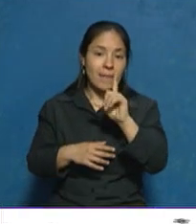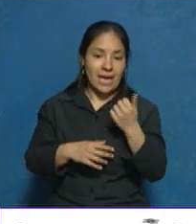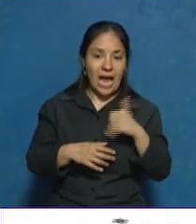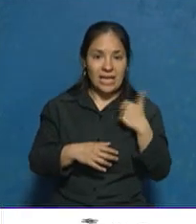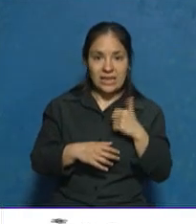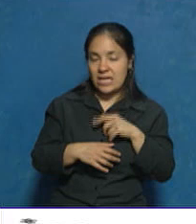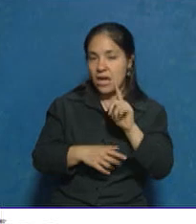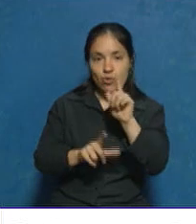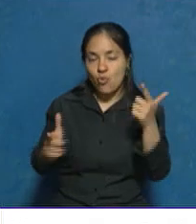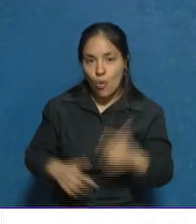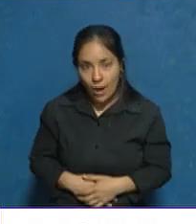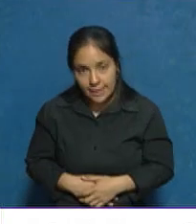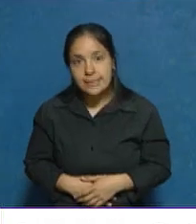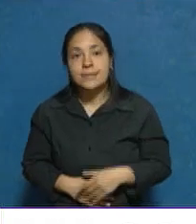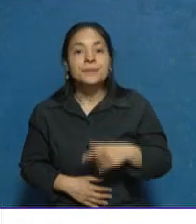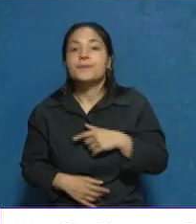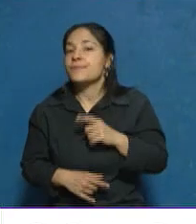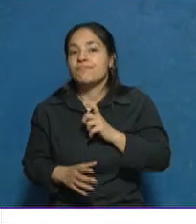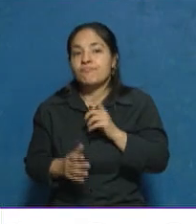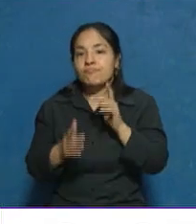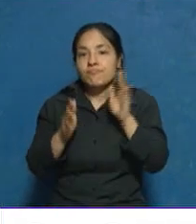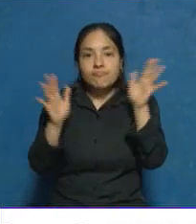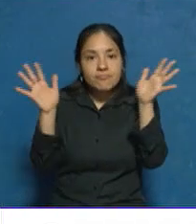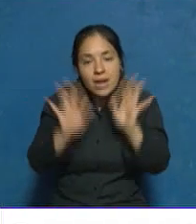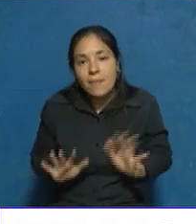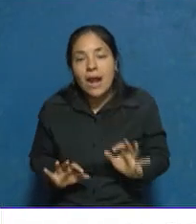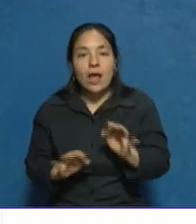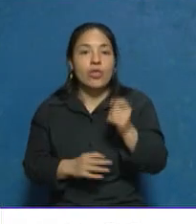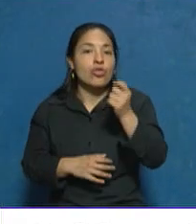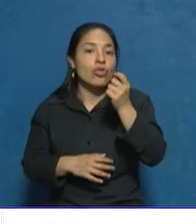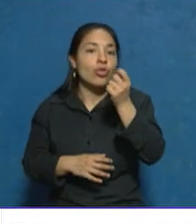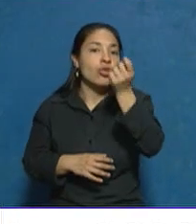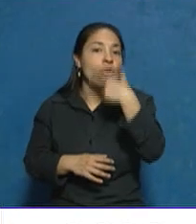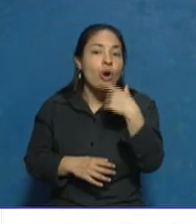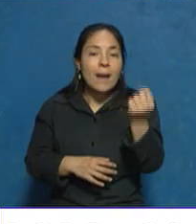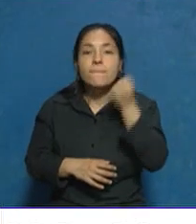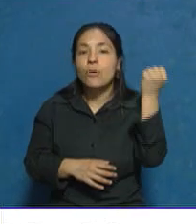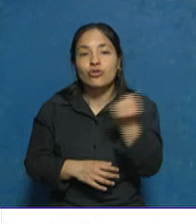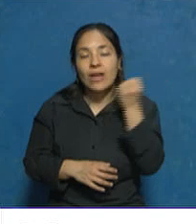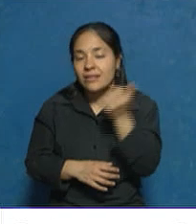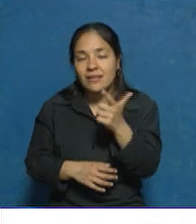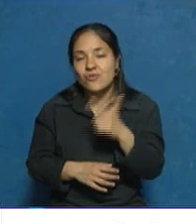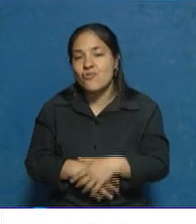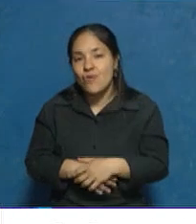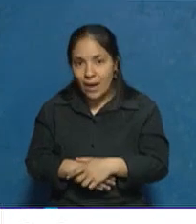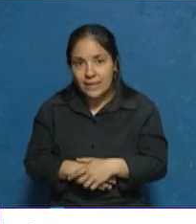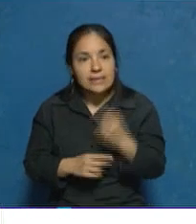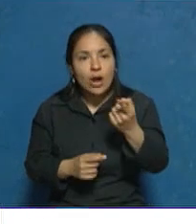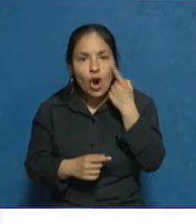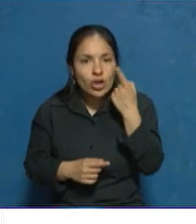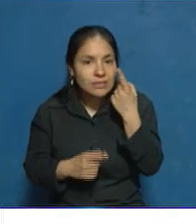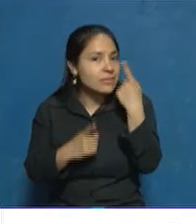está, aún nuestro país no está preparado para recibir esta droga tan importante. Se necesita mucho